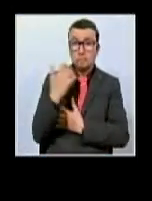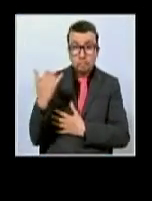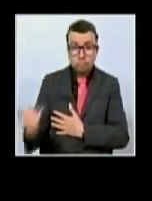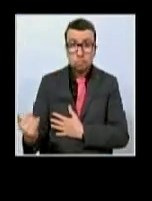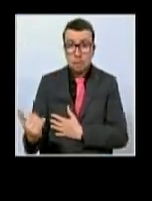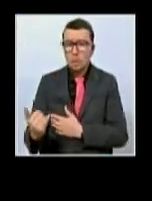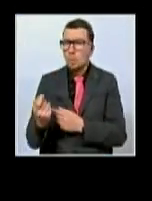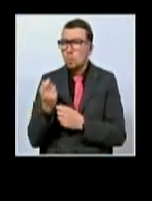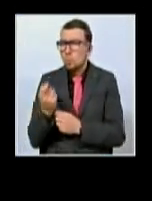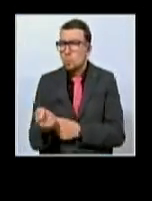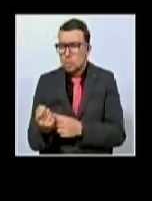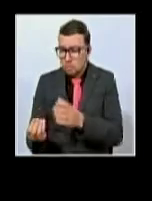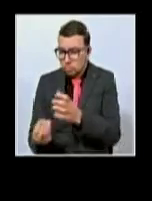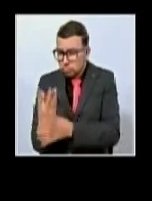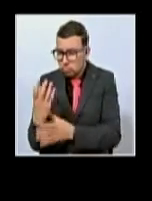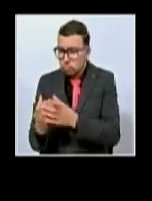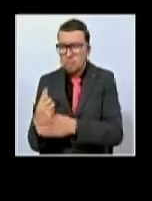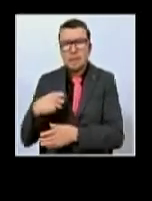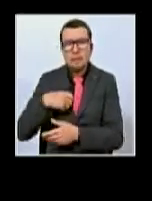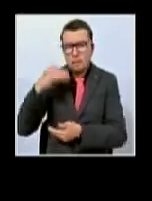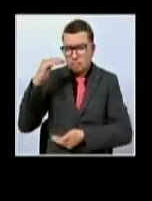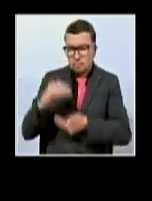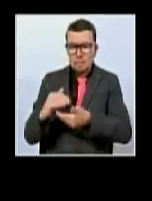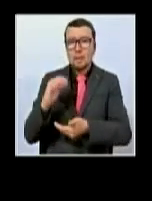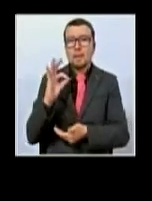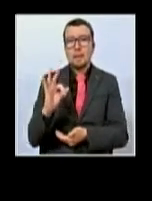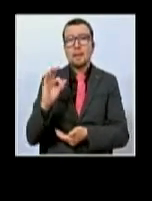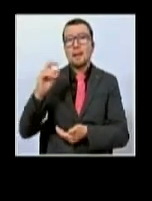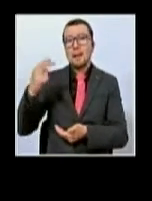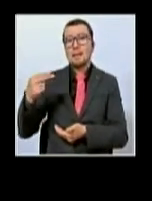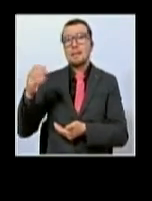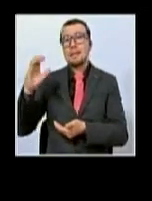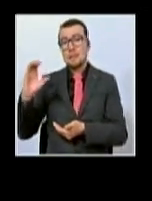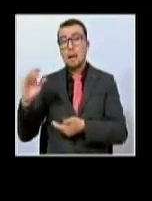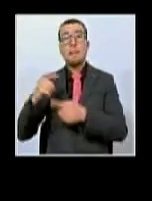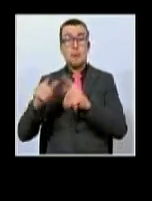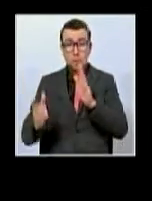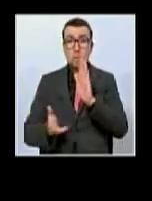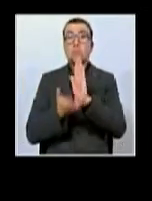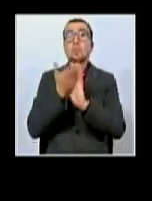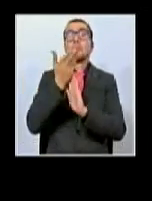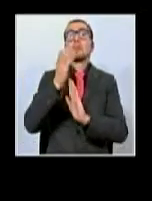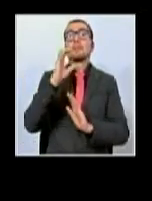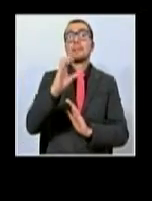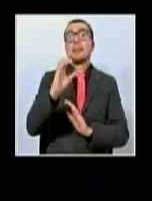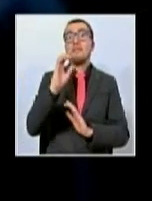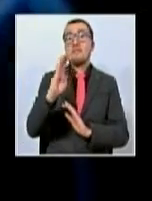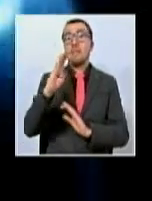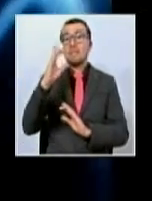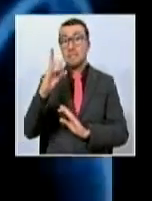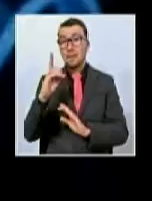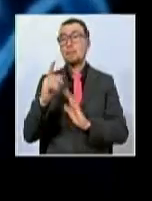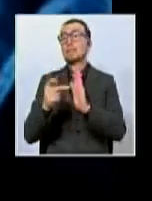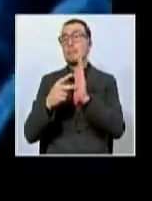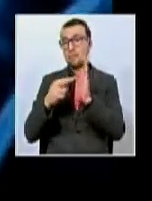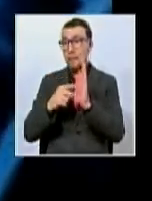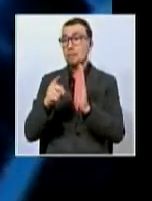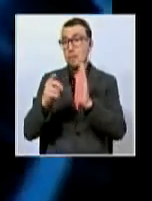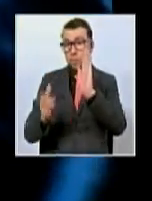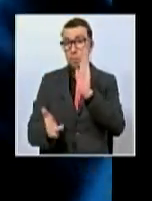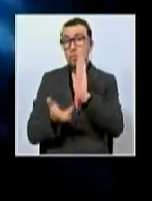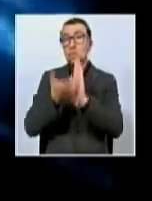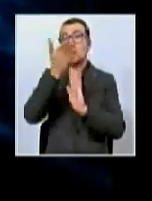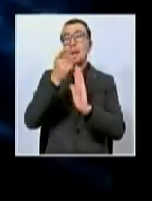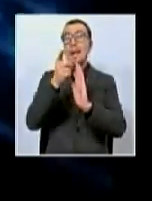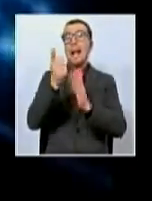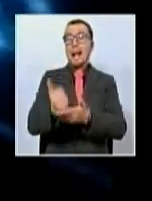cantidades mínimas de THC, pero altas cantidades de CBD, que son precisamente esas sustancias que nos van a servir a